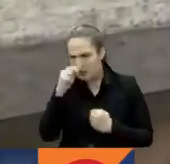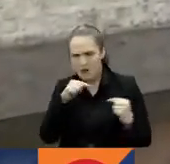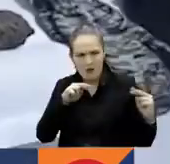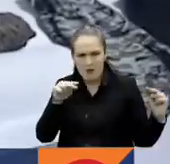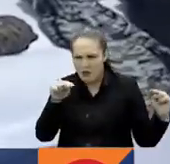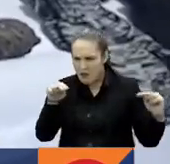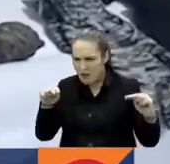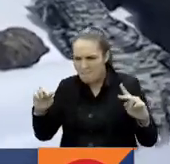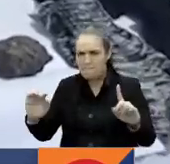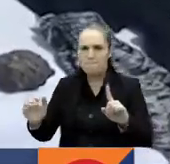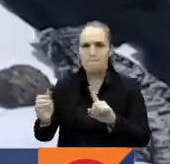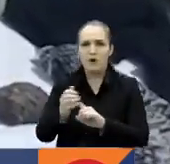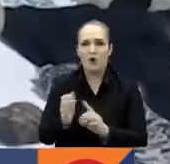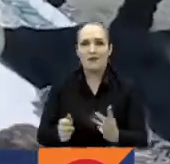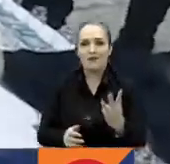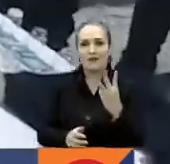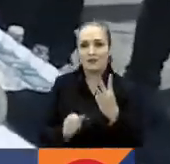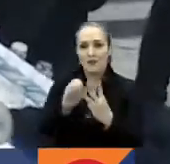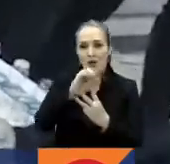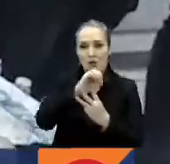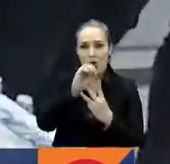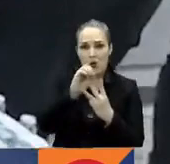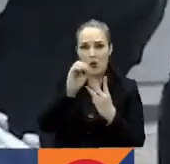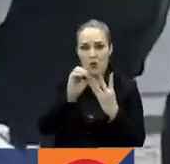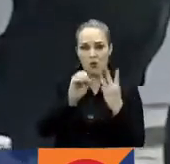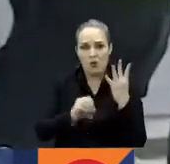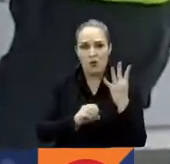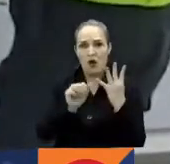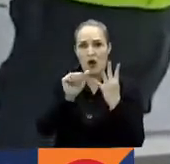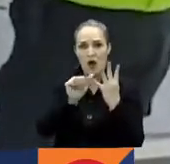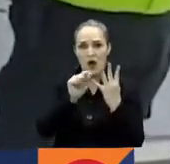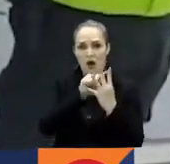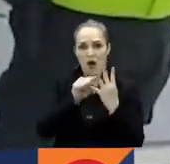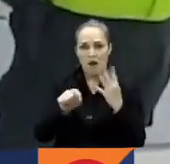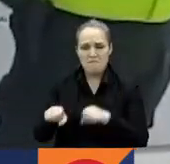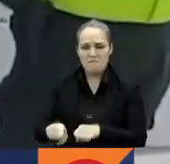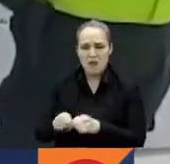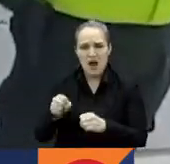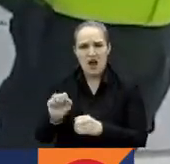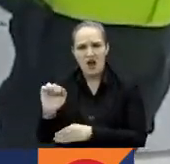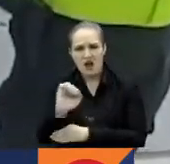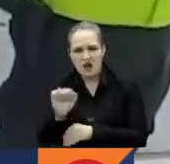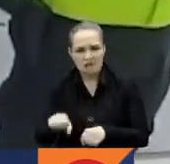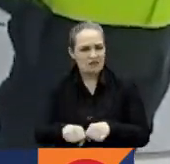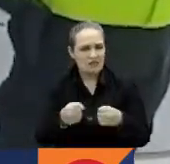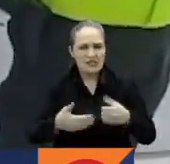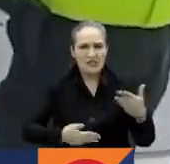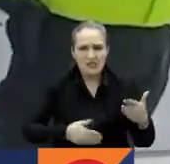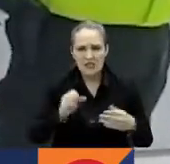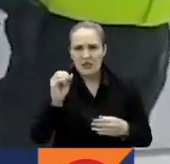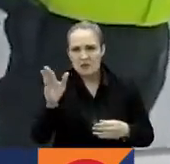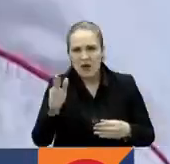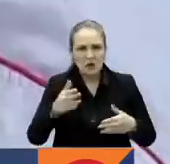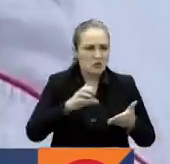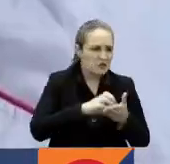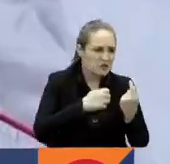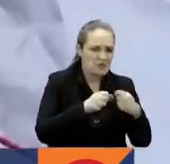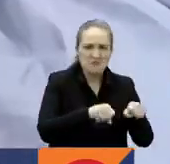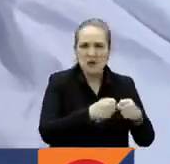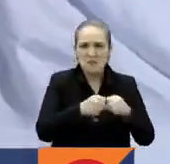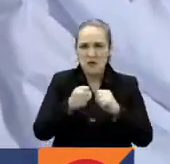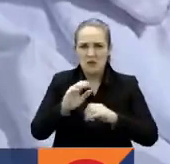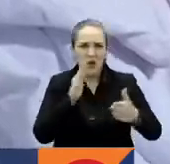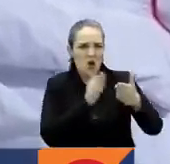mujer que, según la investigación, participaron en daños de vehículos y establecimientos comerciales, agresión a las autoridades